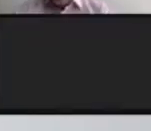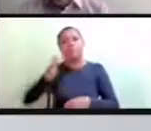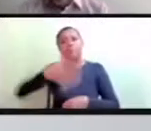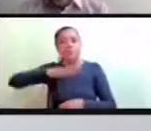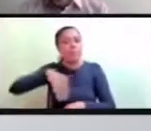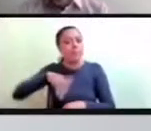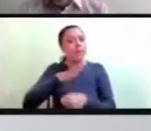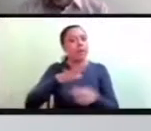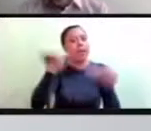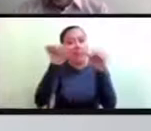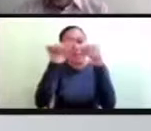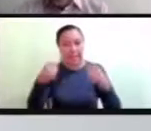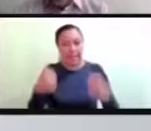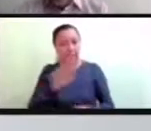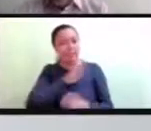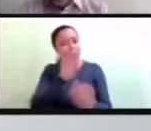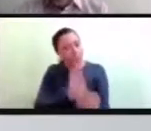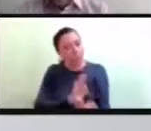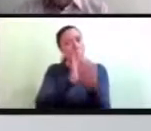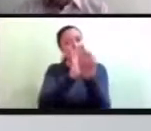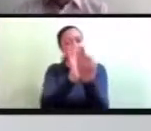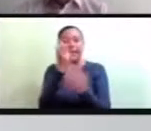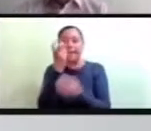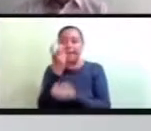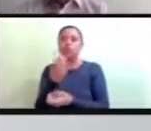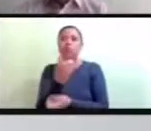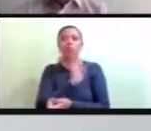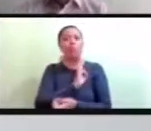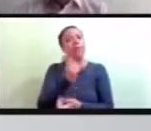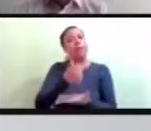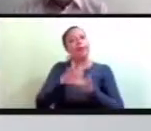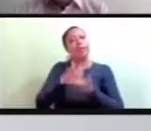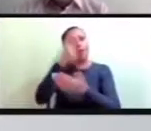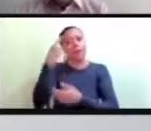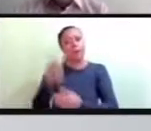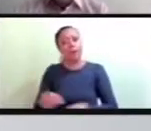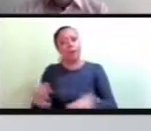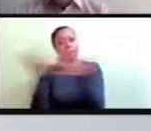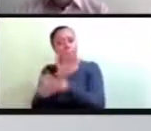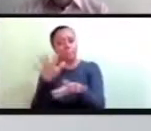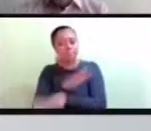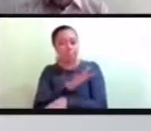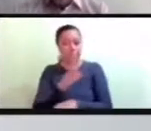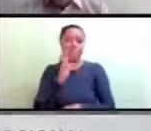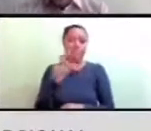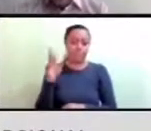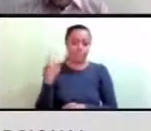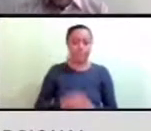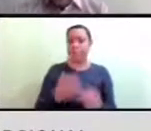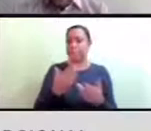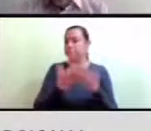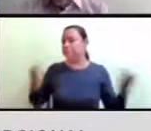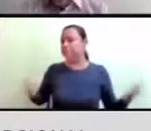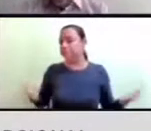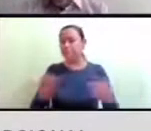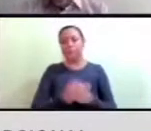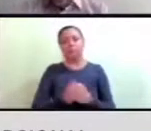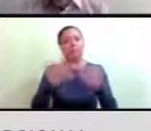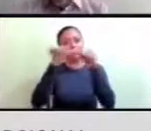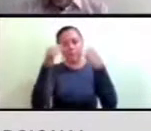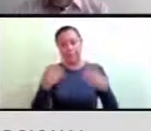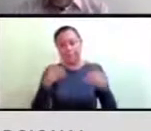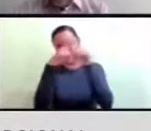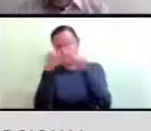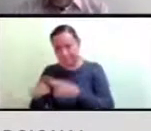arte, como una herramienta para el cambio que tanto necesitamos. Desde siempre, las artes, en sus distintas